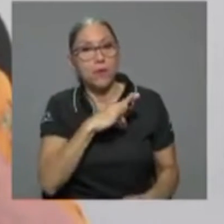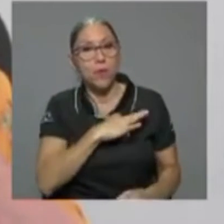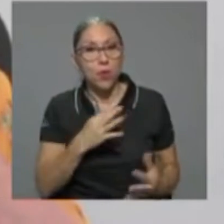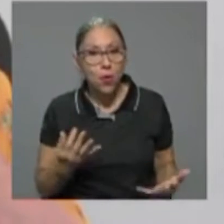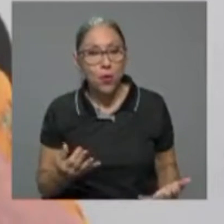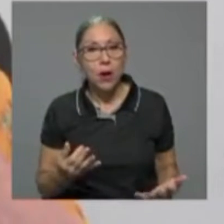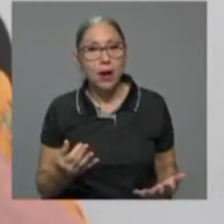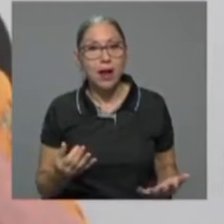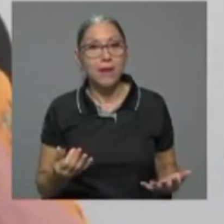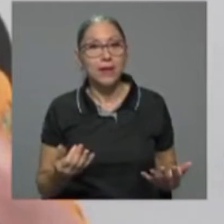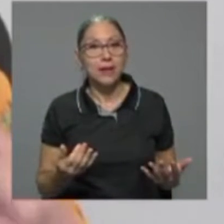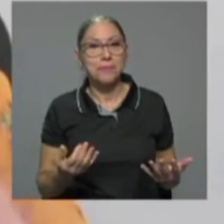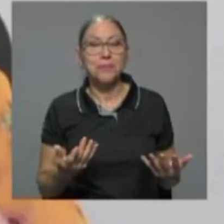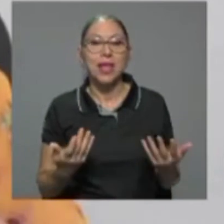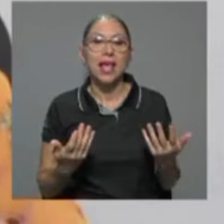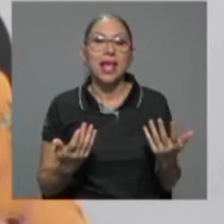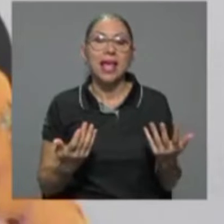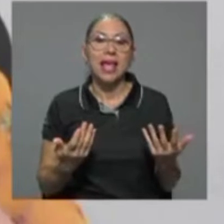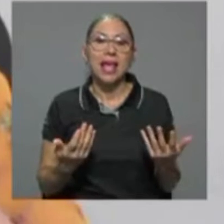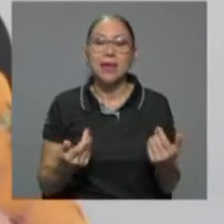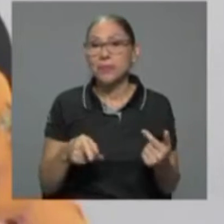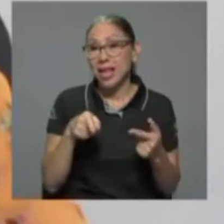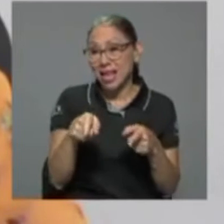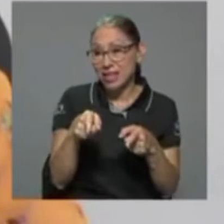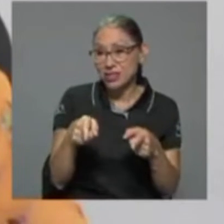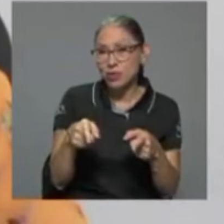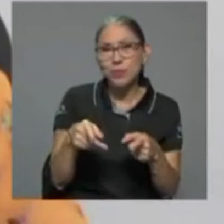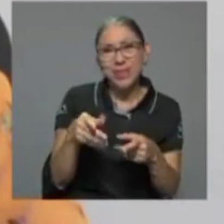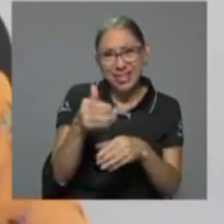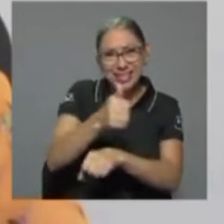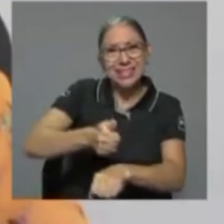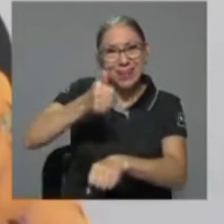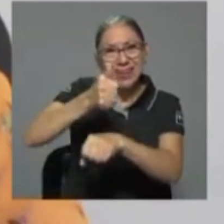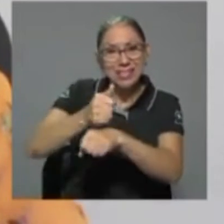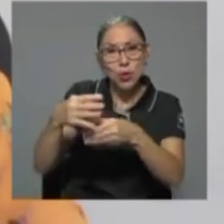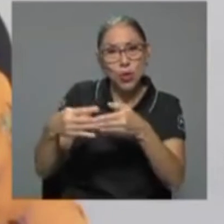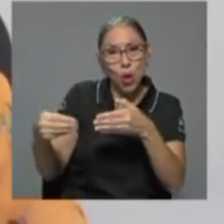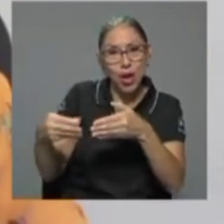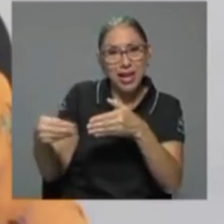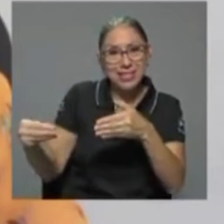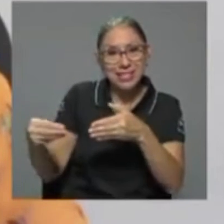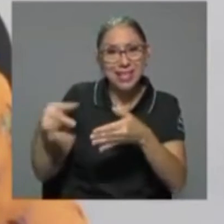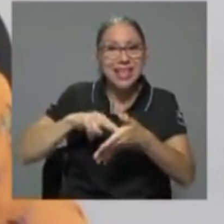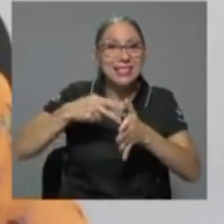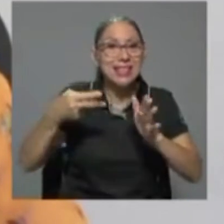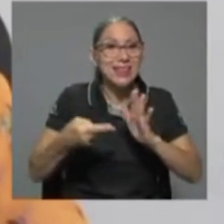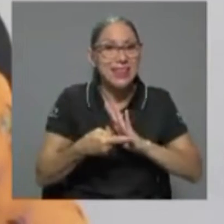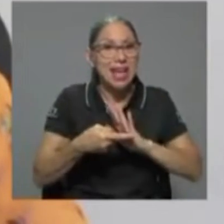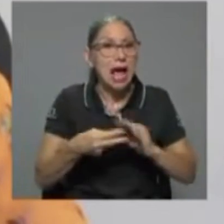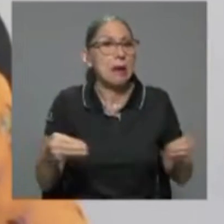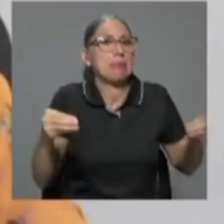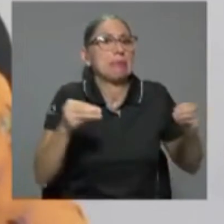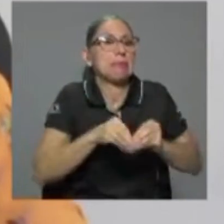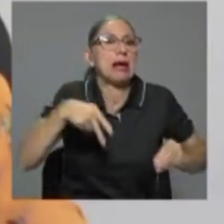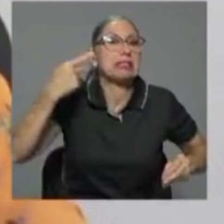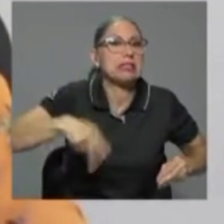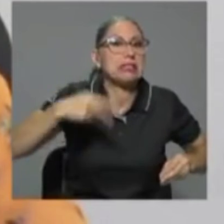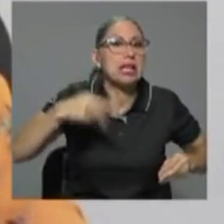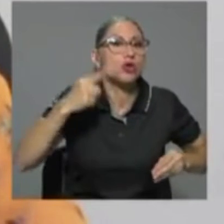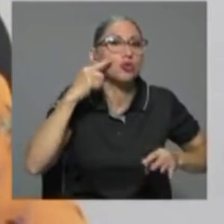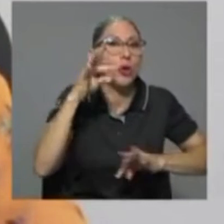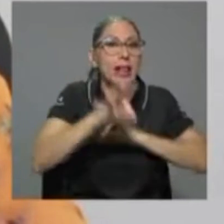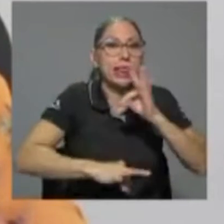Digamos, el hecho de que estén definidas en dólares nos incrementan los riesgos cambiarios, ¿verdad?